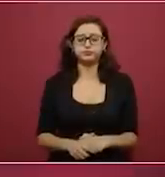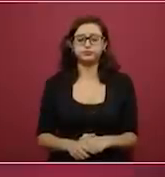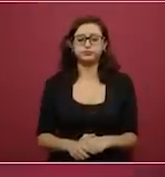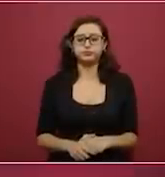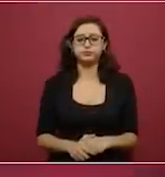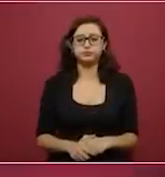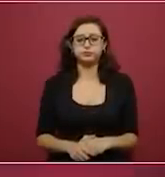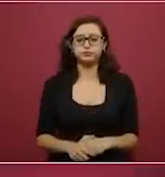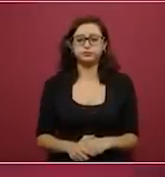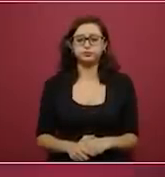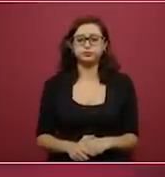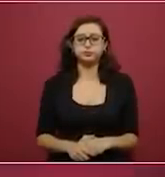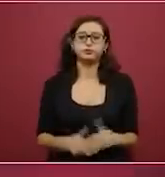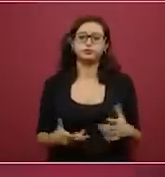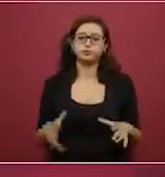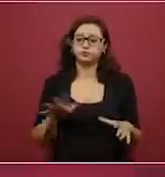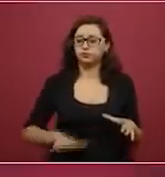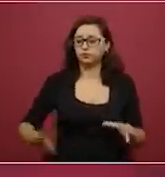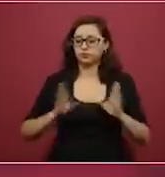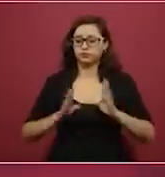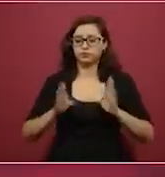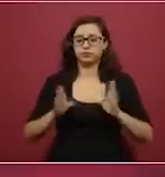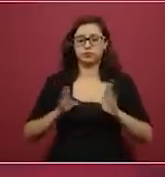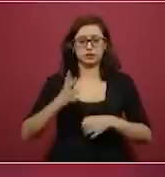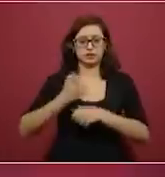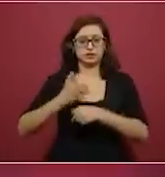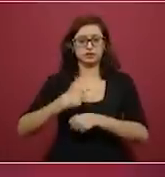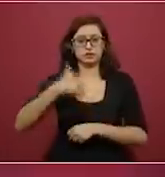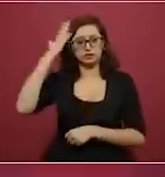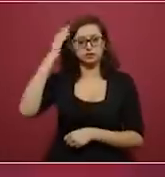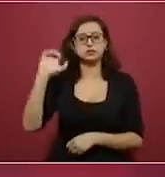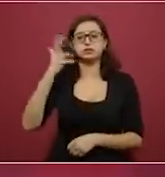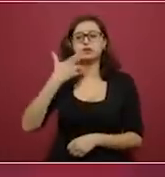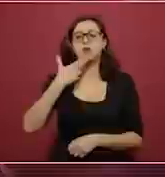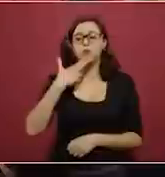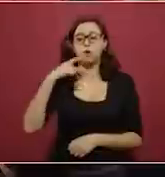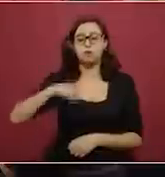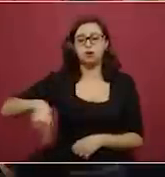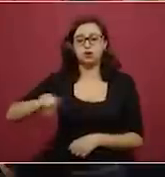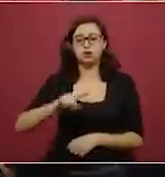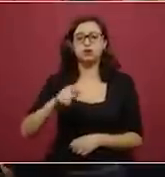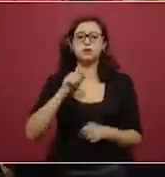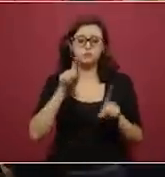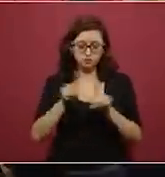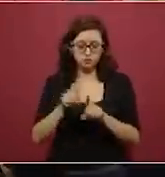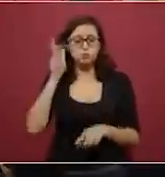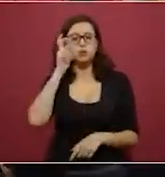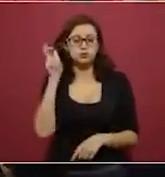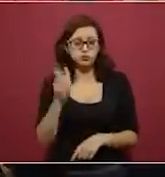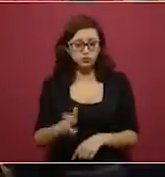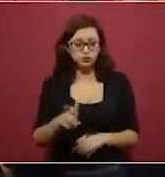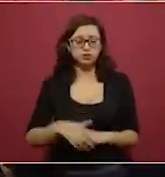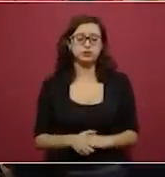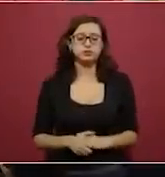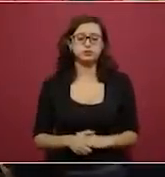como como antes de la zona militar quinta zona militar en chihuahua chihuahua de la decisión a militar en pachuca hidalgo